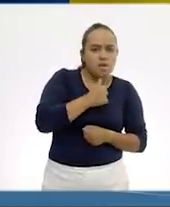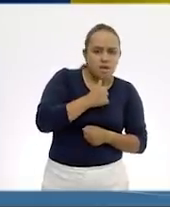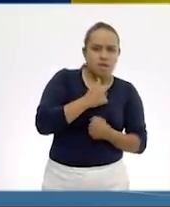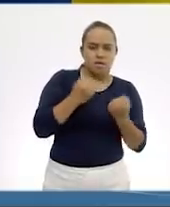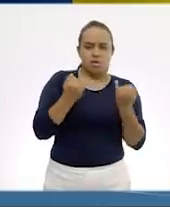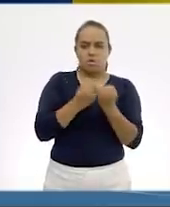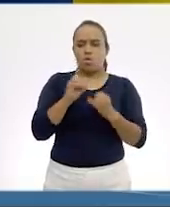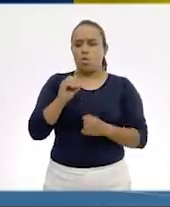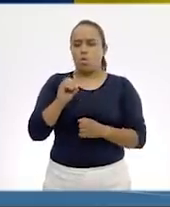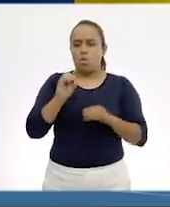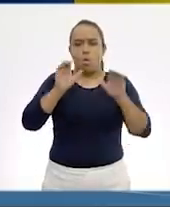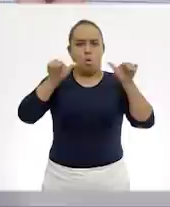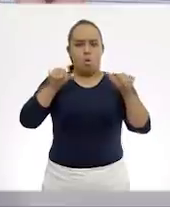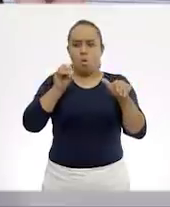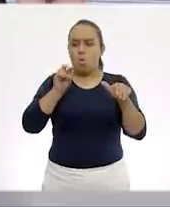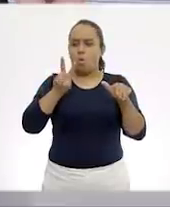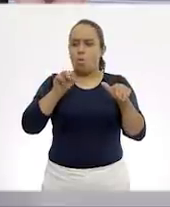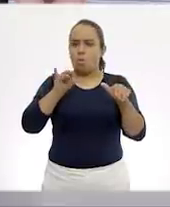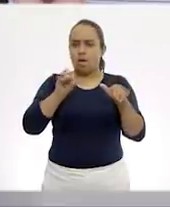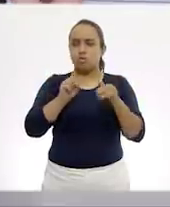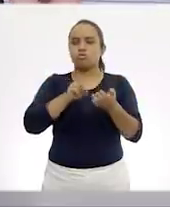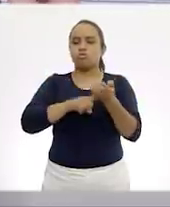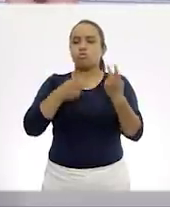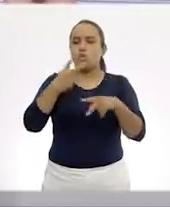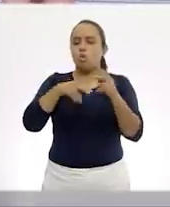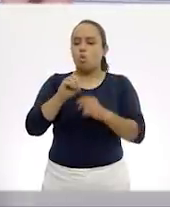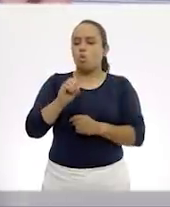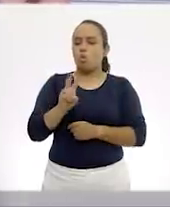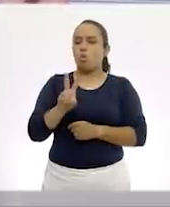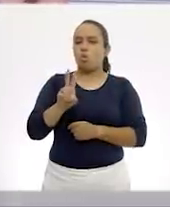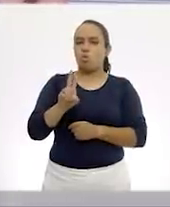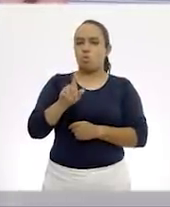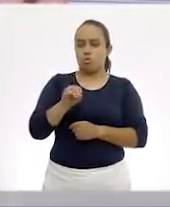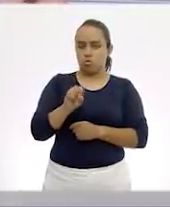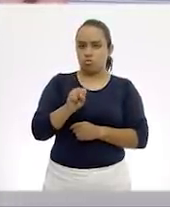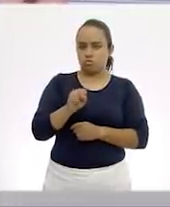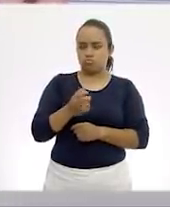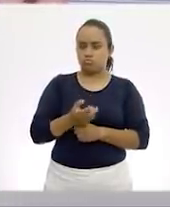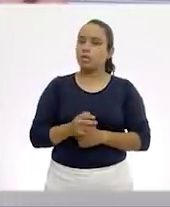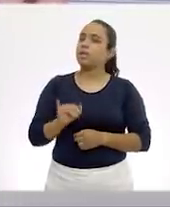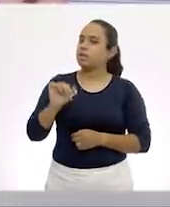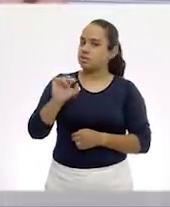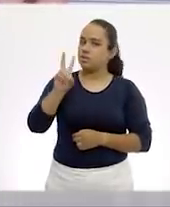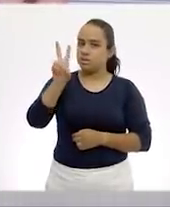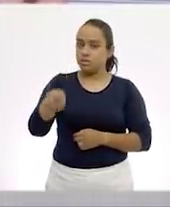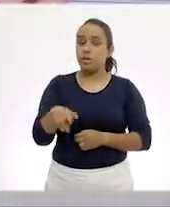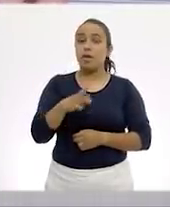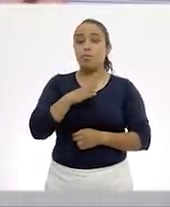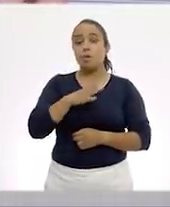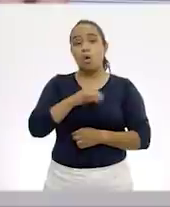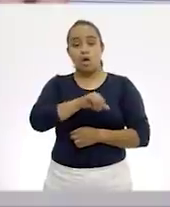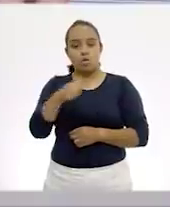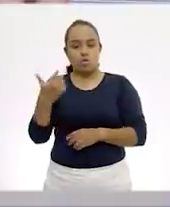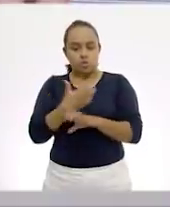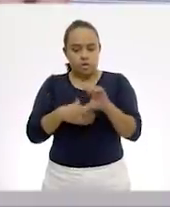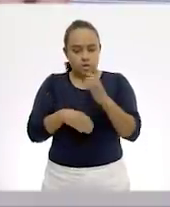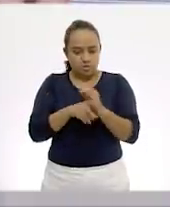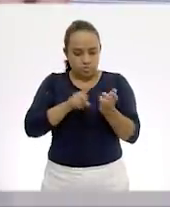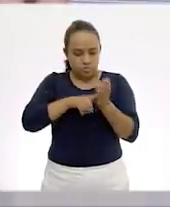que producen óvulos. Sí, eso es correcto, Aníbal. Pero hay otros órganos que es importante